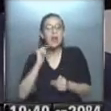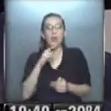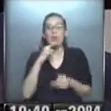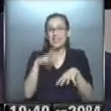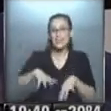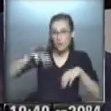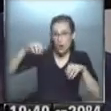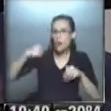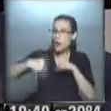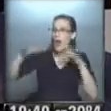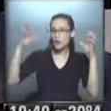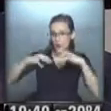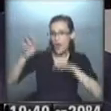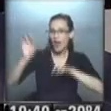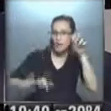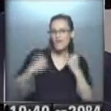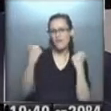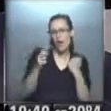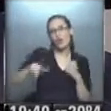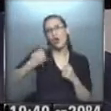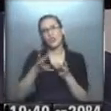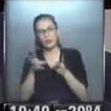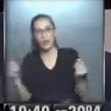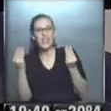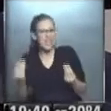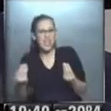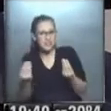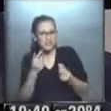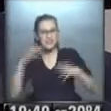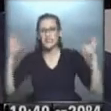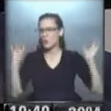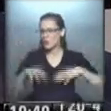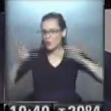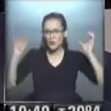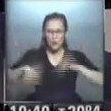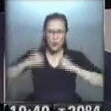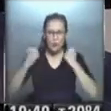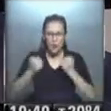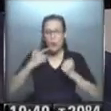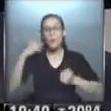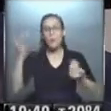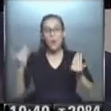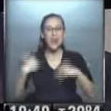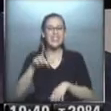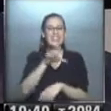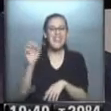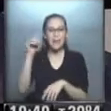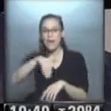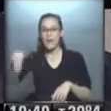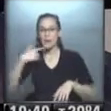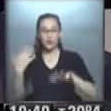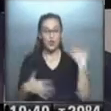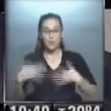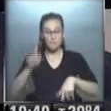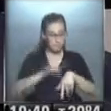de tormentas, algunas de variada intensidad. ¿Qué quiere decir esto? Precipitación abundante que puede superar los 100 milímetros en un periodo corto